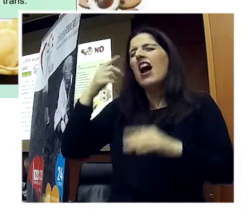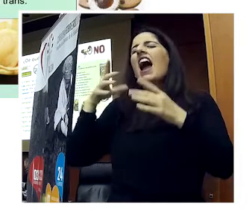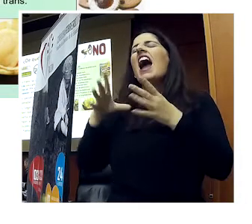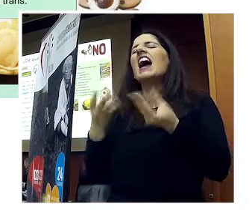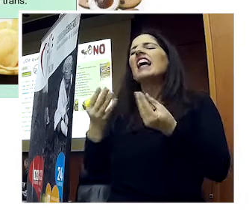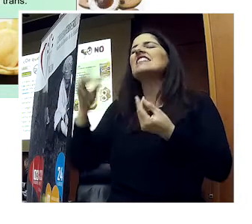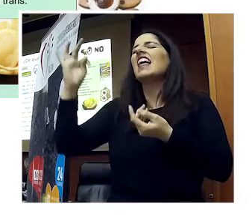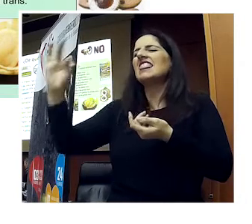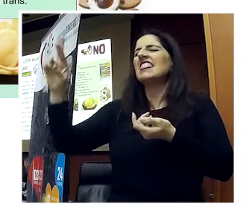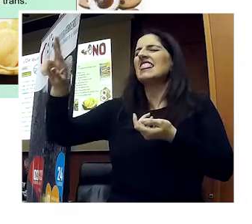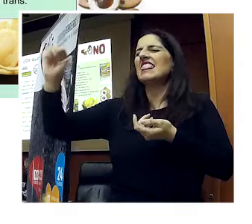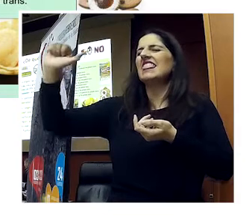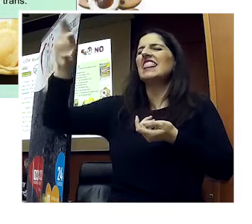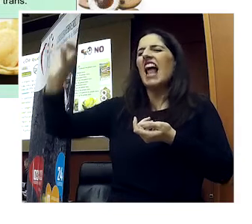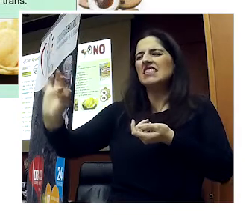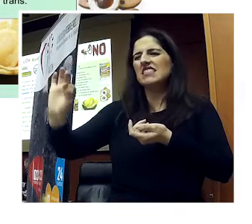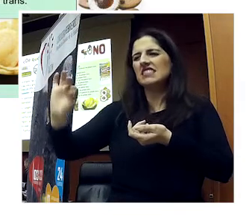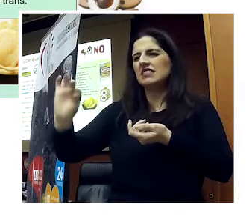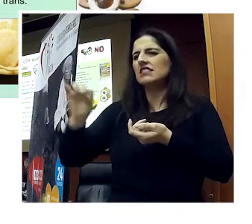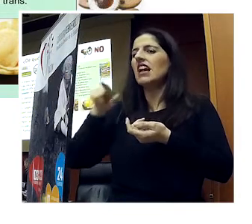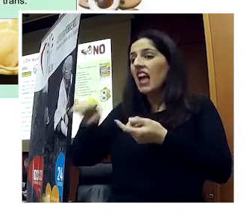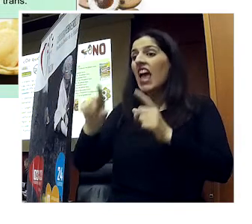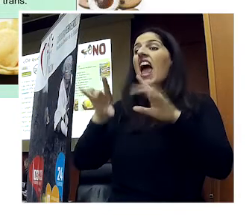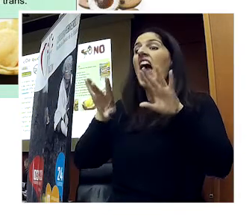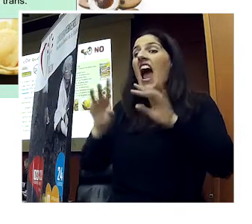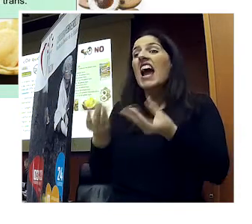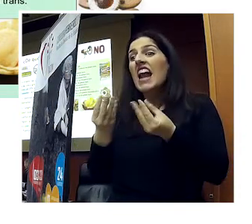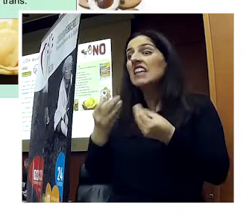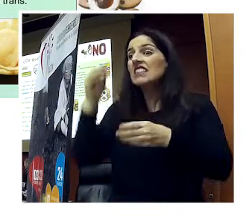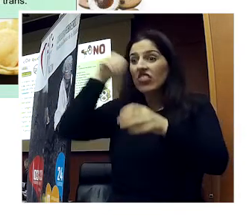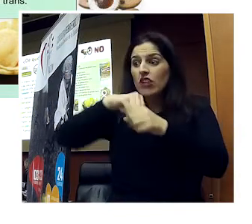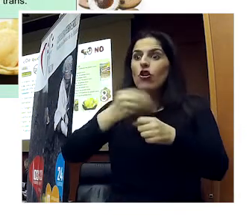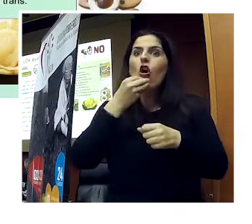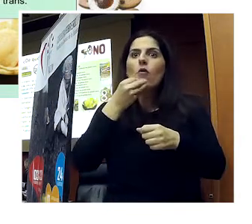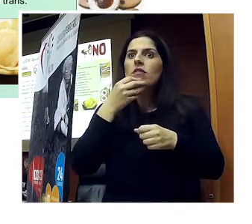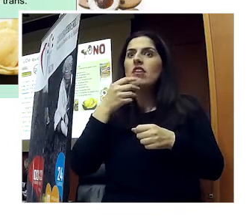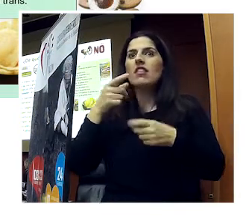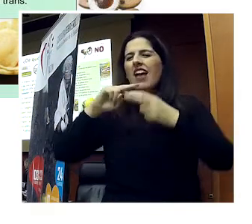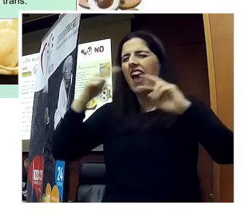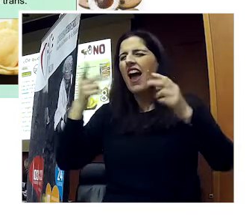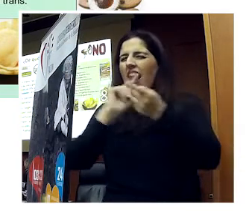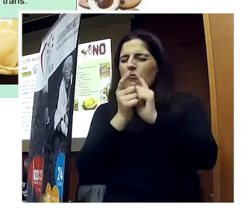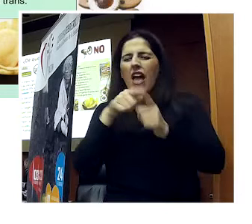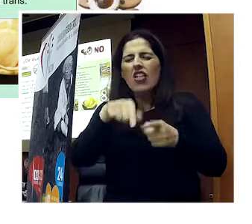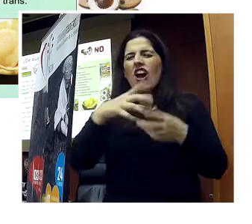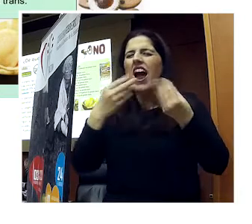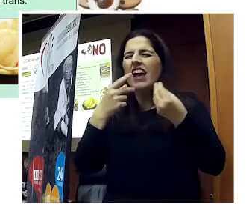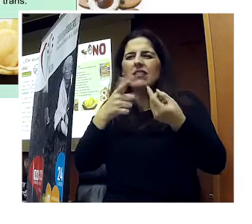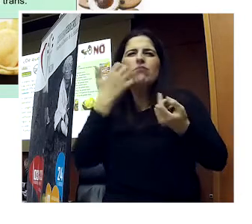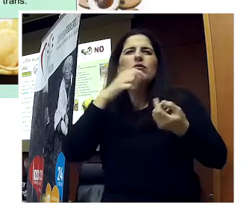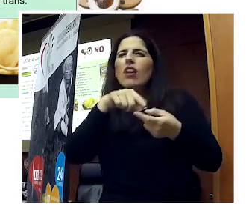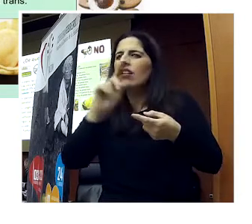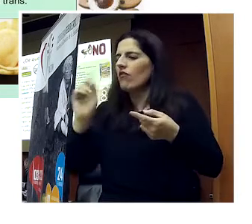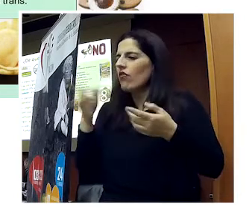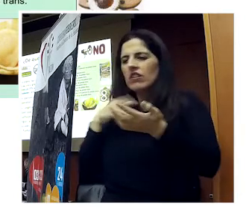también incluso en nuestro país de promover que cada vez sea menor el porcentaje de grasas trans que tengan los alimentos. Como veis aquí, se